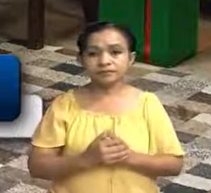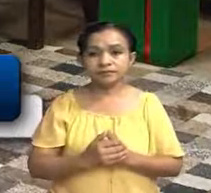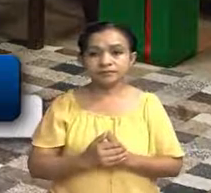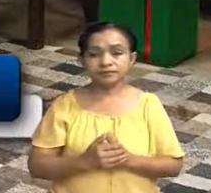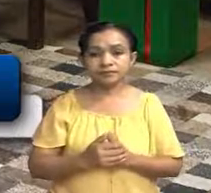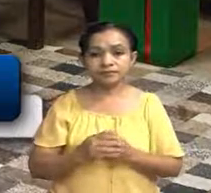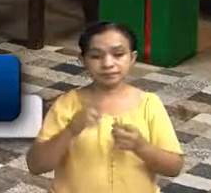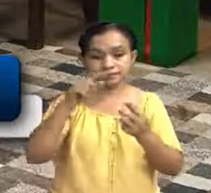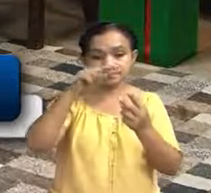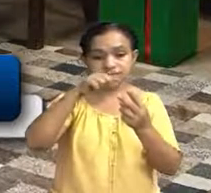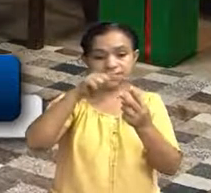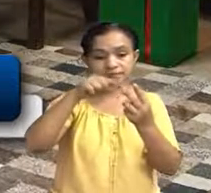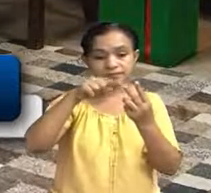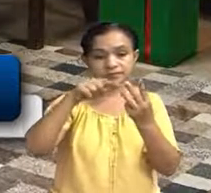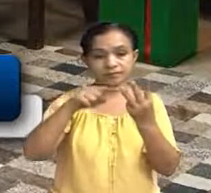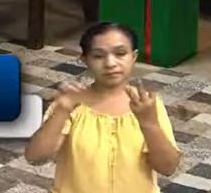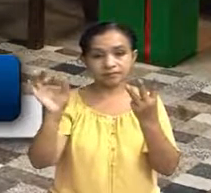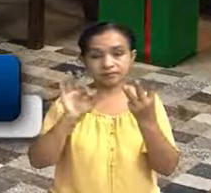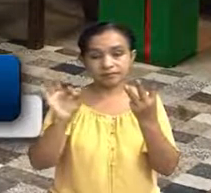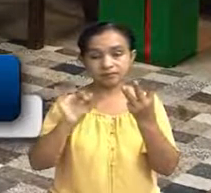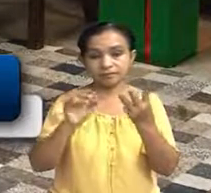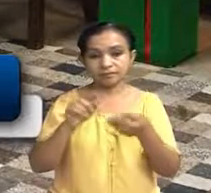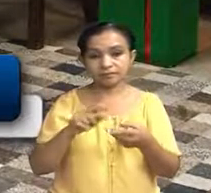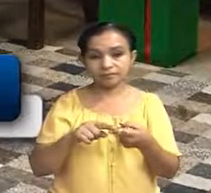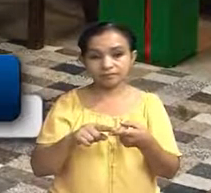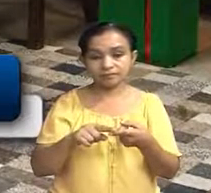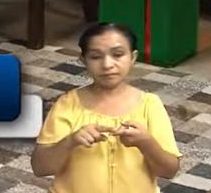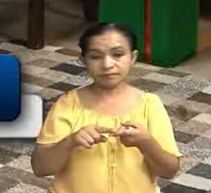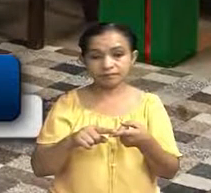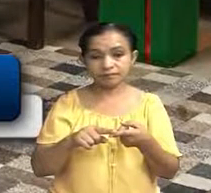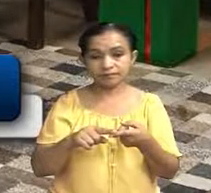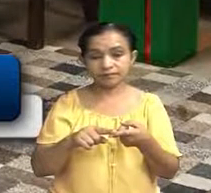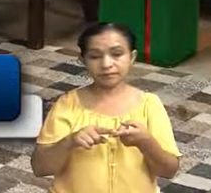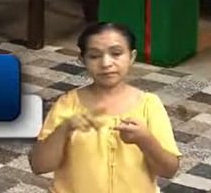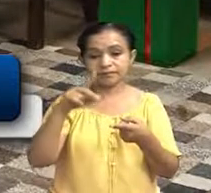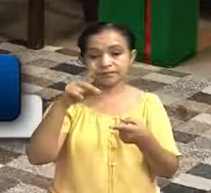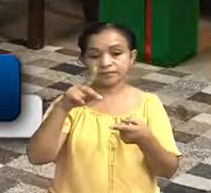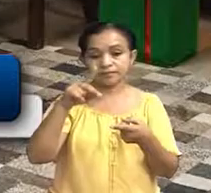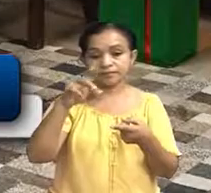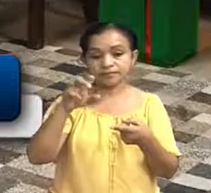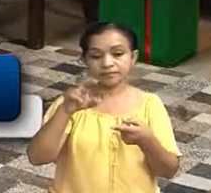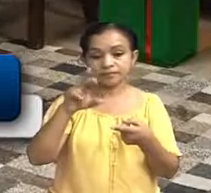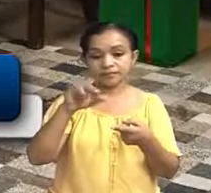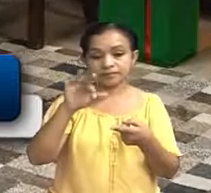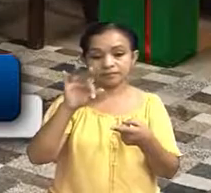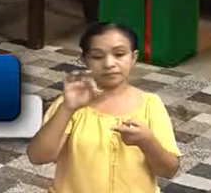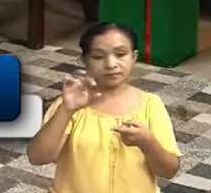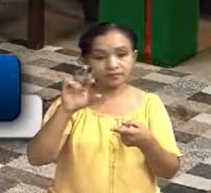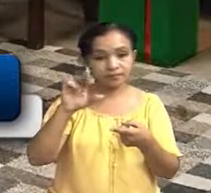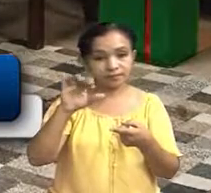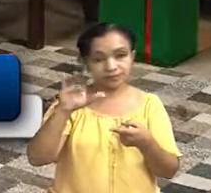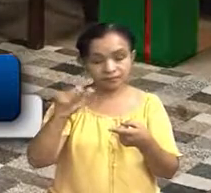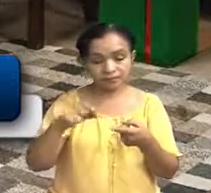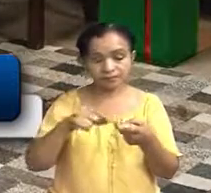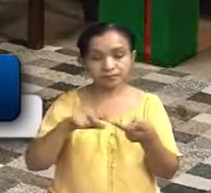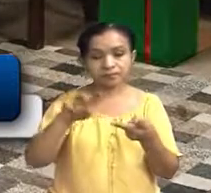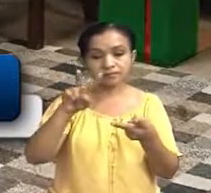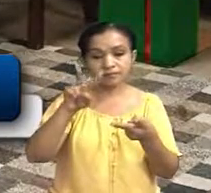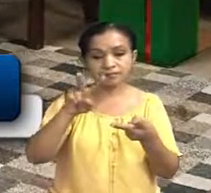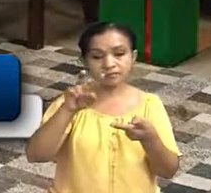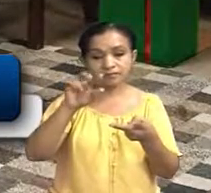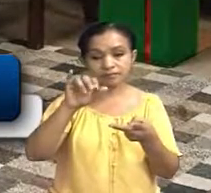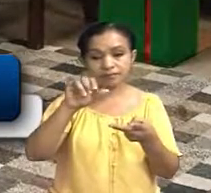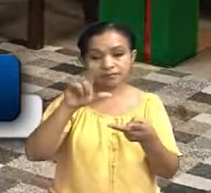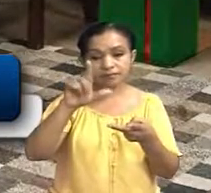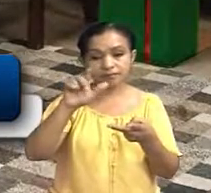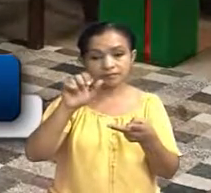tres tipos de parálisis faciales, como la parálisis facial periférica, la parálisis facial bilateral